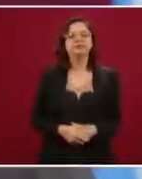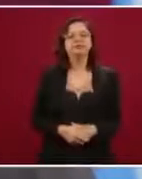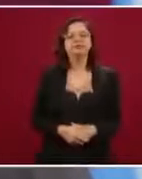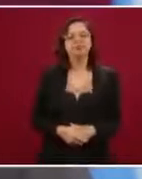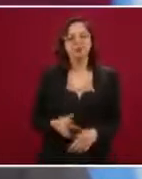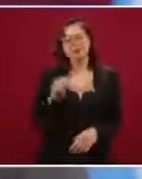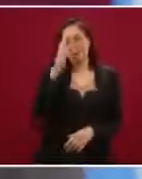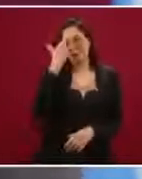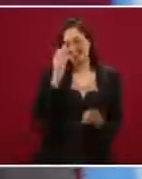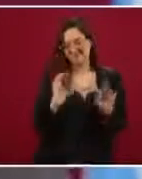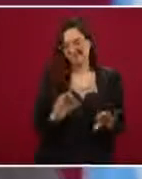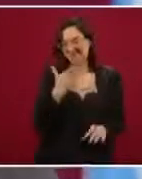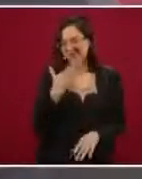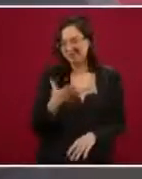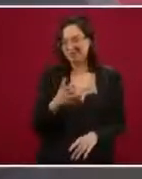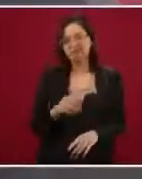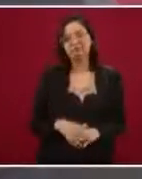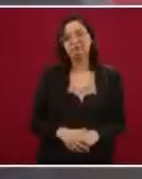no recuerdo, pero bueno,